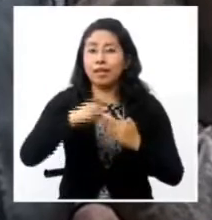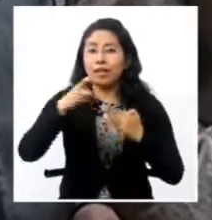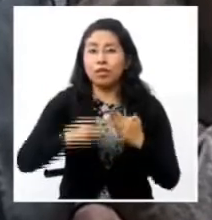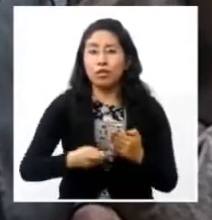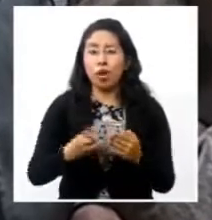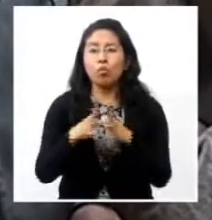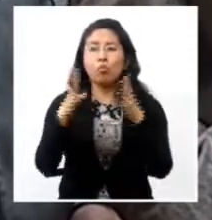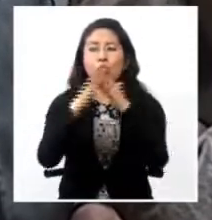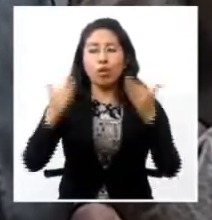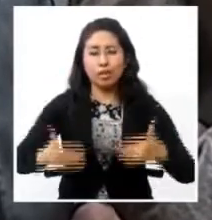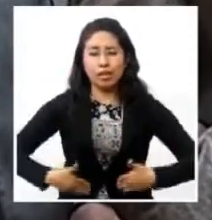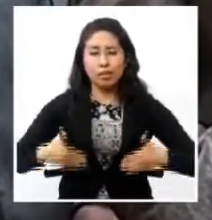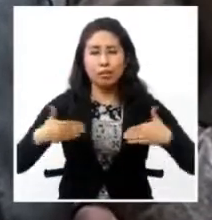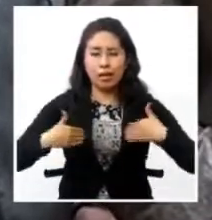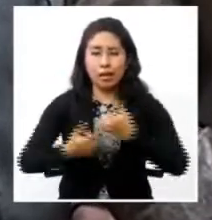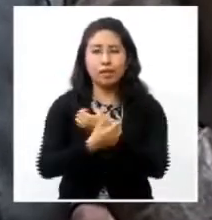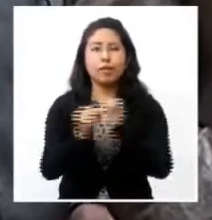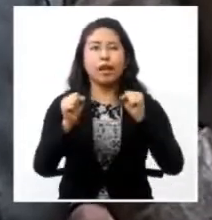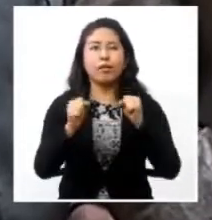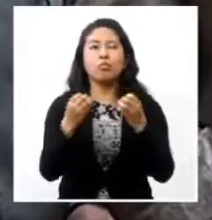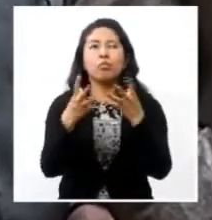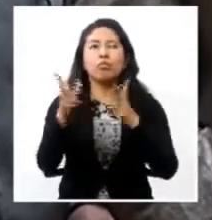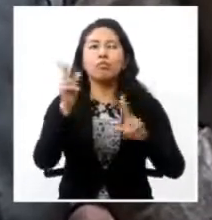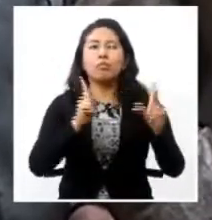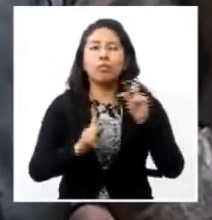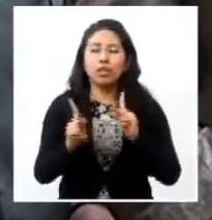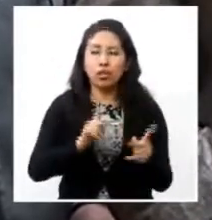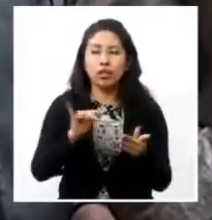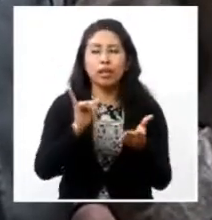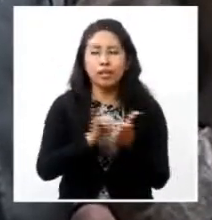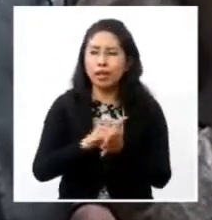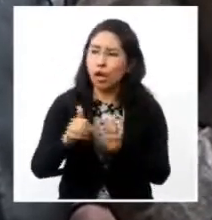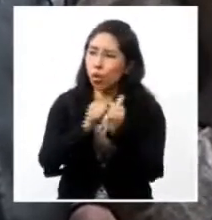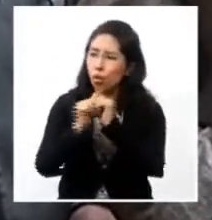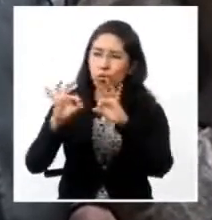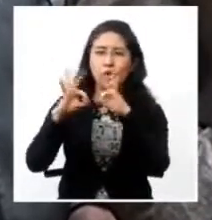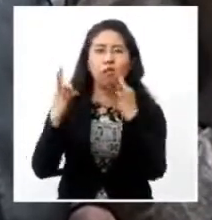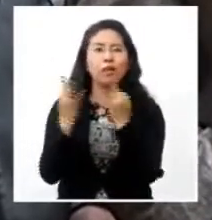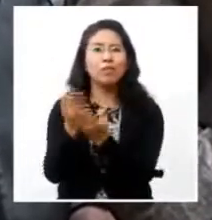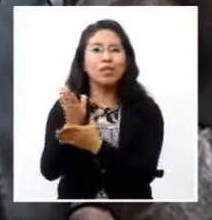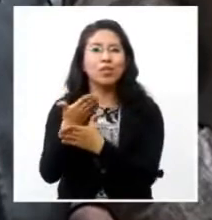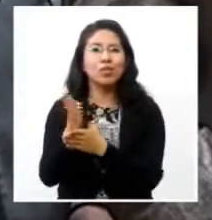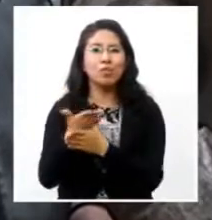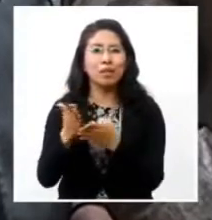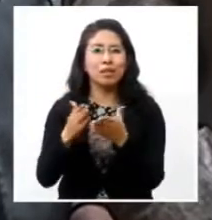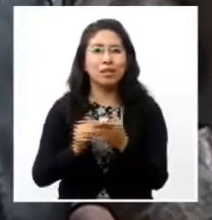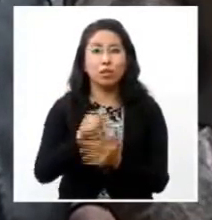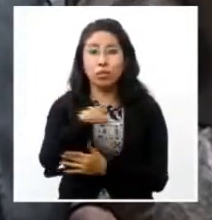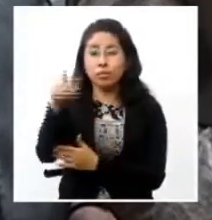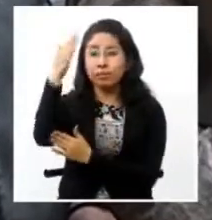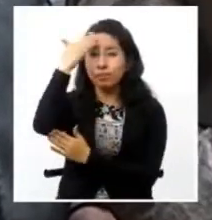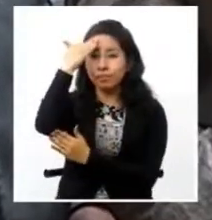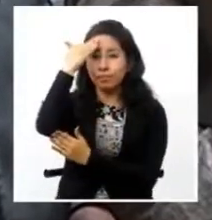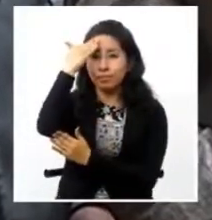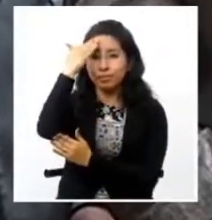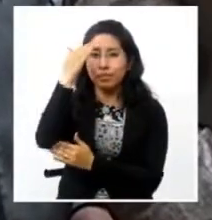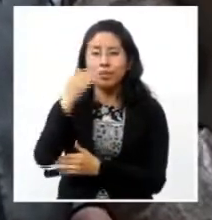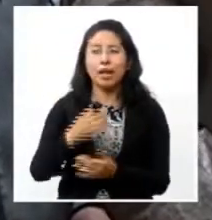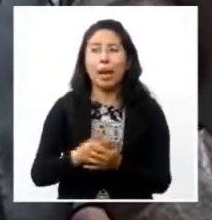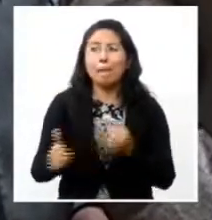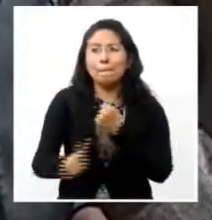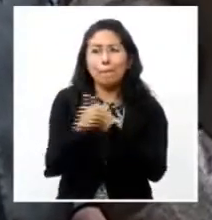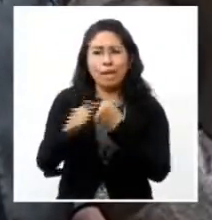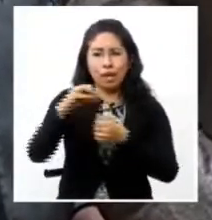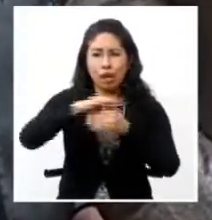vidas salvadas y seres queridos que están entre nosotros. Y como ustedes saben, el peligro de la